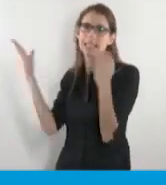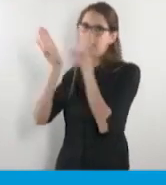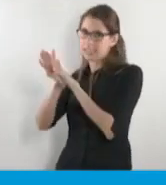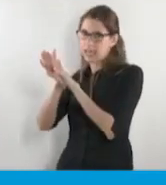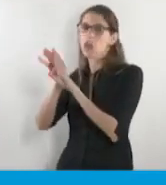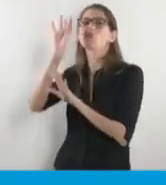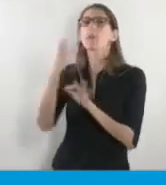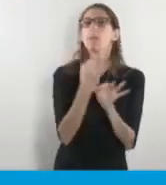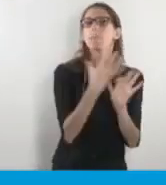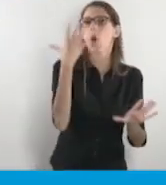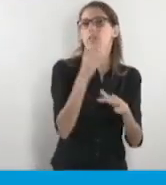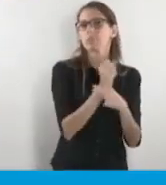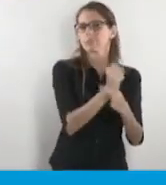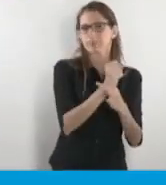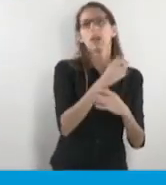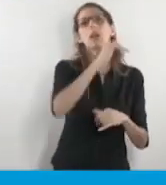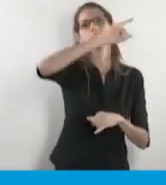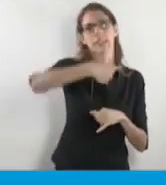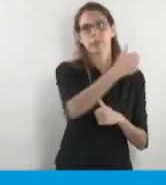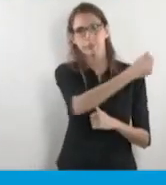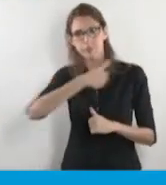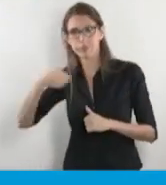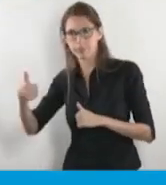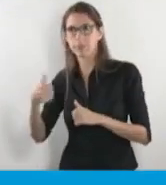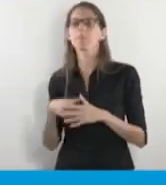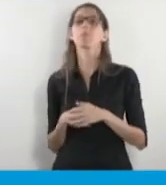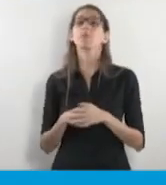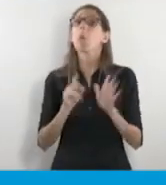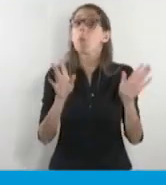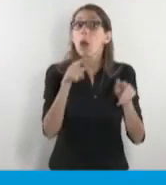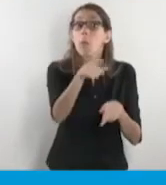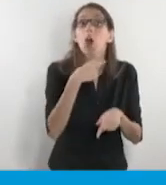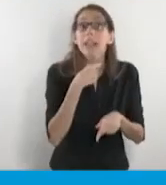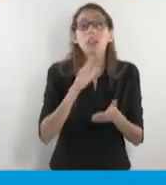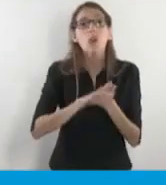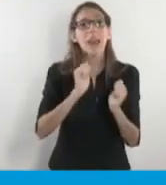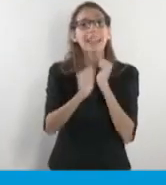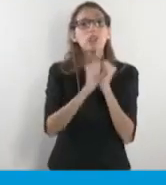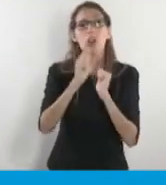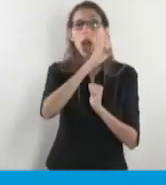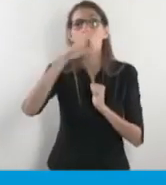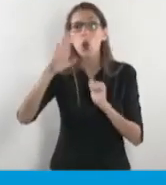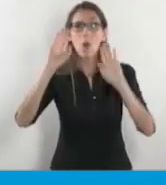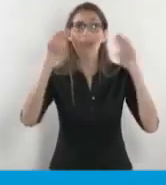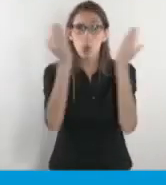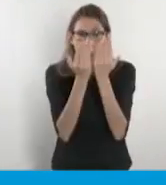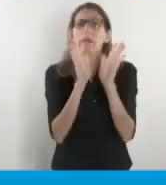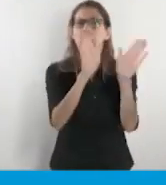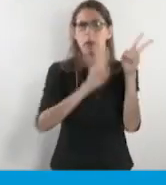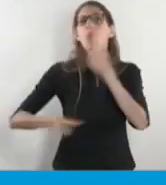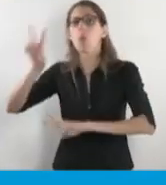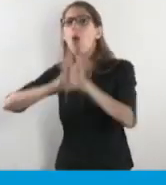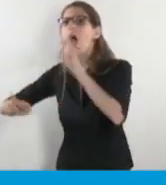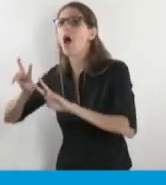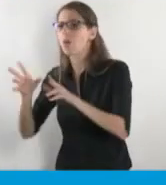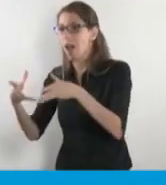y sin lugar a dudas voy a buscar el libro de la historia de estudiantes de la plata sin invitar a que la presente es obvio